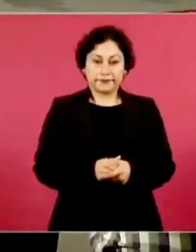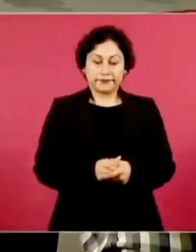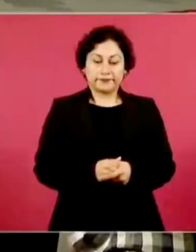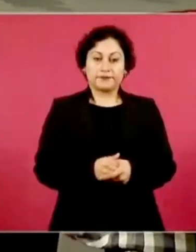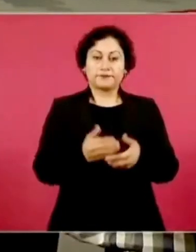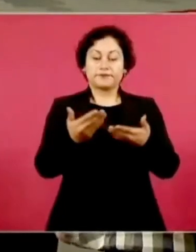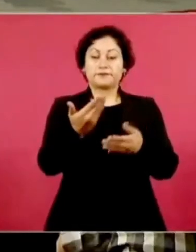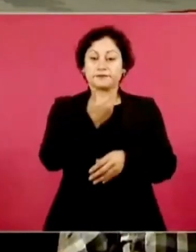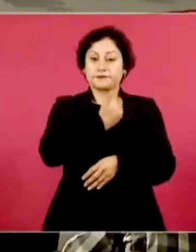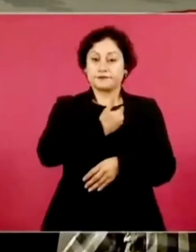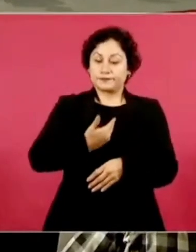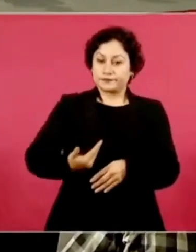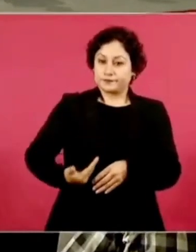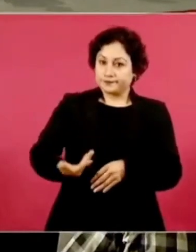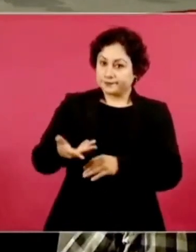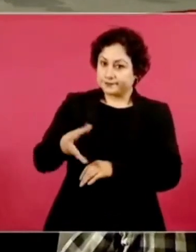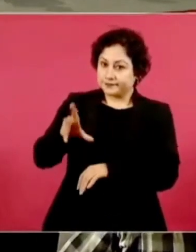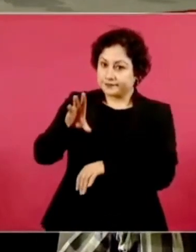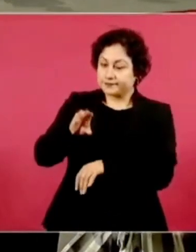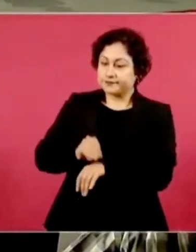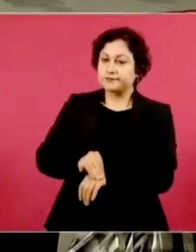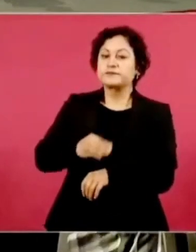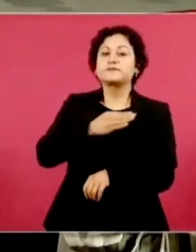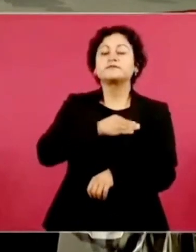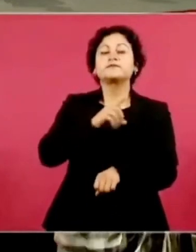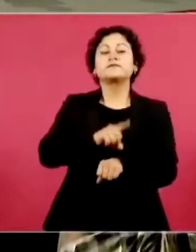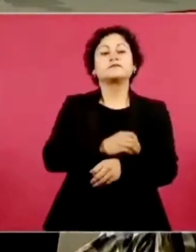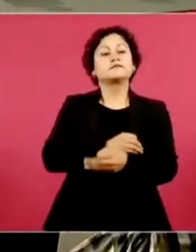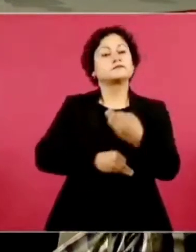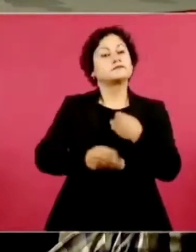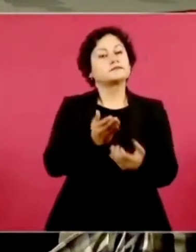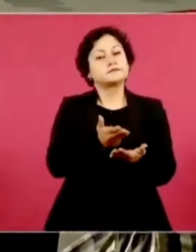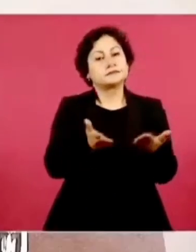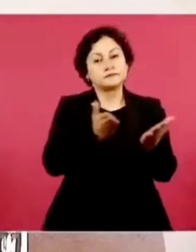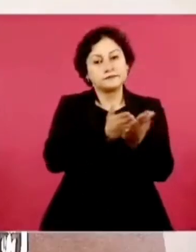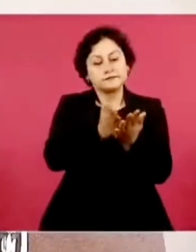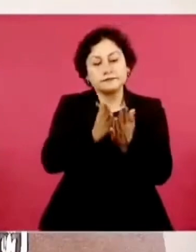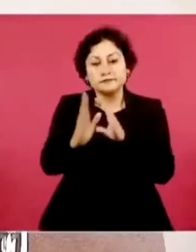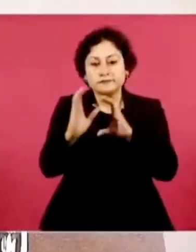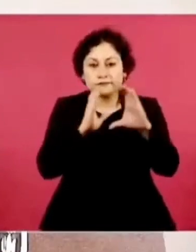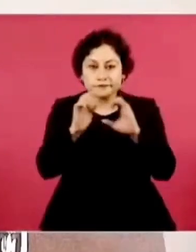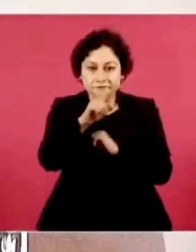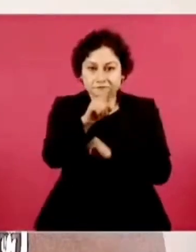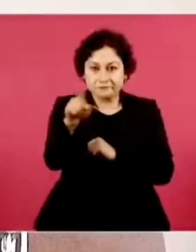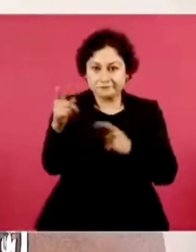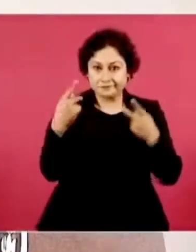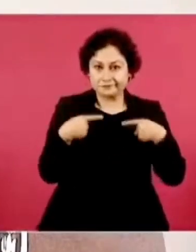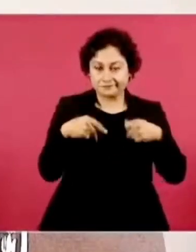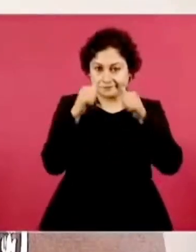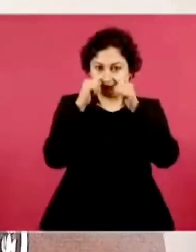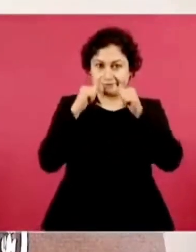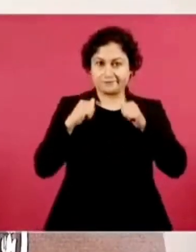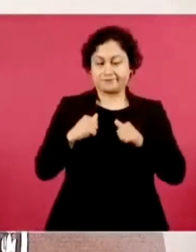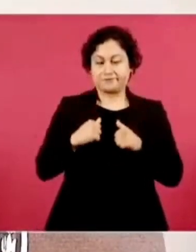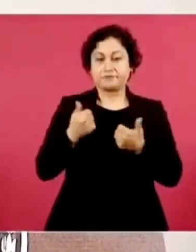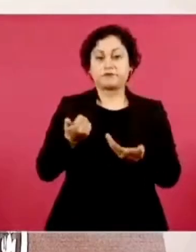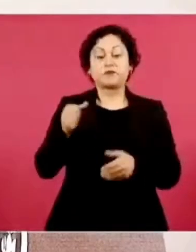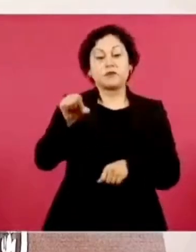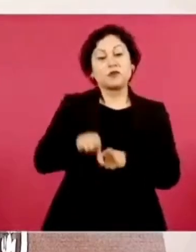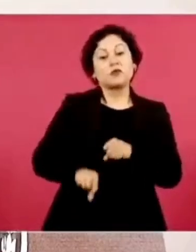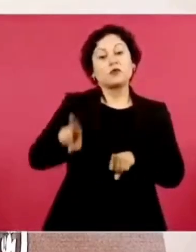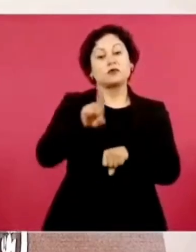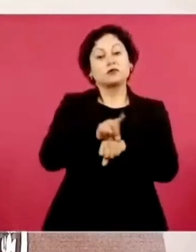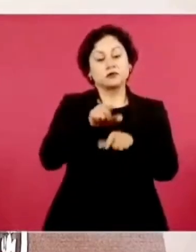permiso, presidente. Buenos días a los medios de comunicación, a los que nos escuchan. En efecto, hoy vamos a continuar con